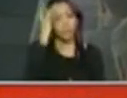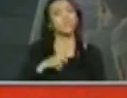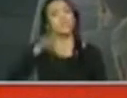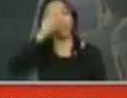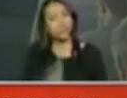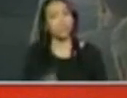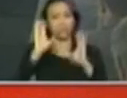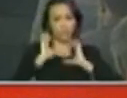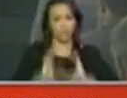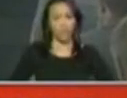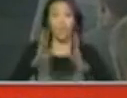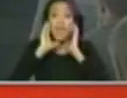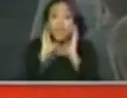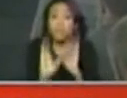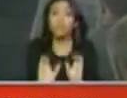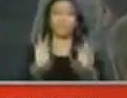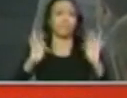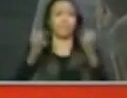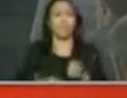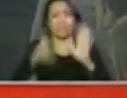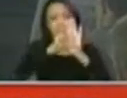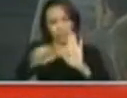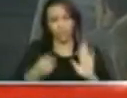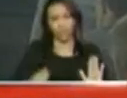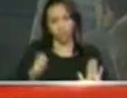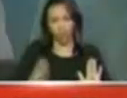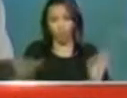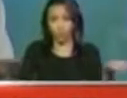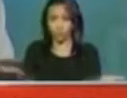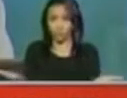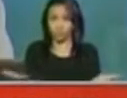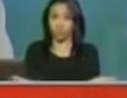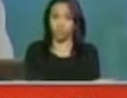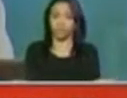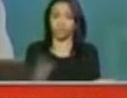de los ciudadanos y el respeto a todas las leyes vigentes.